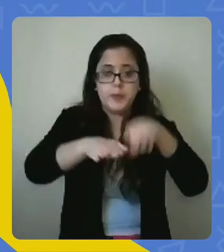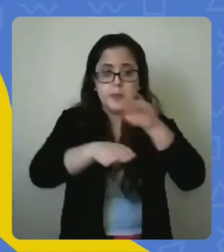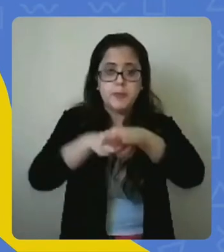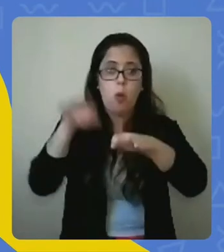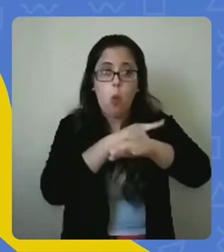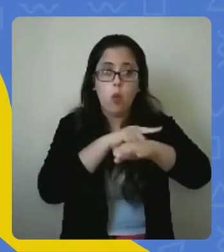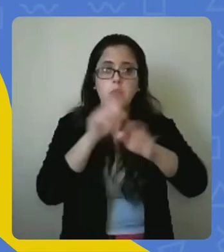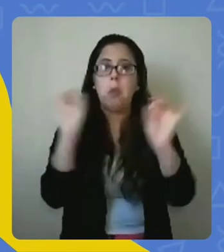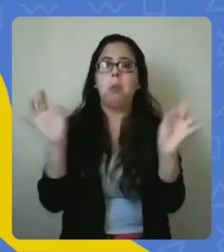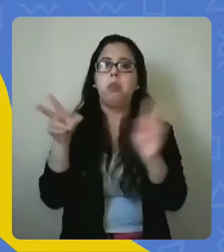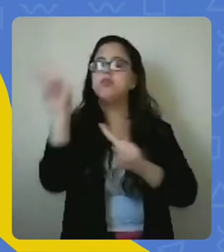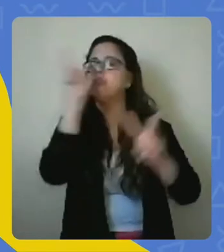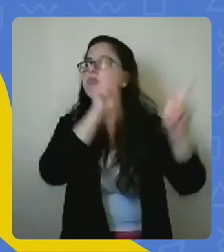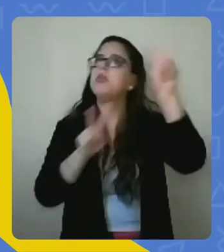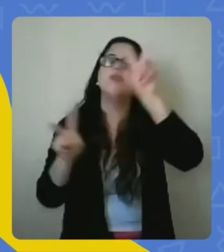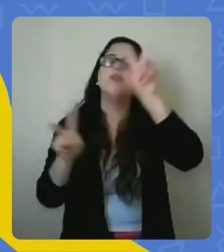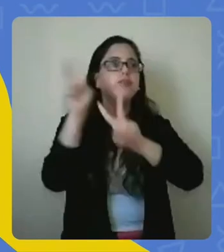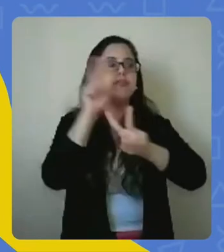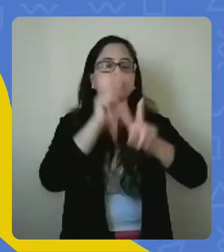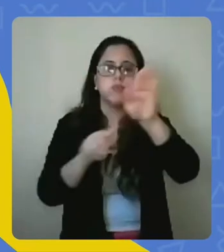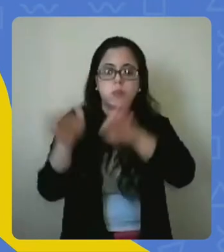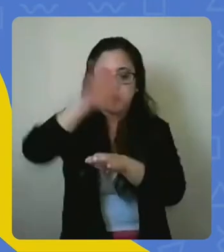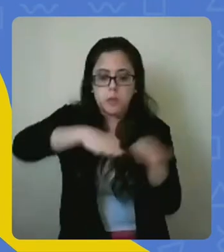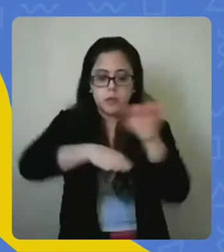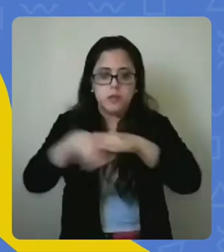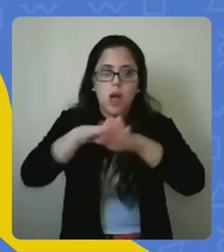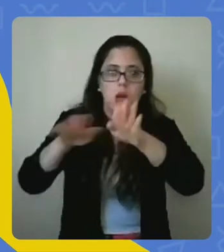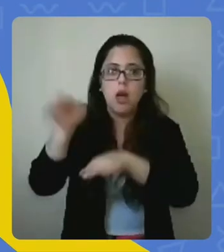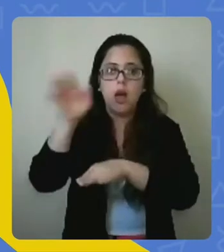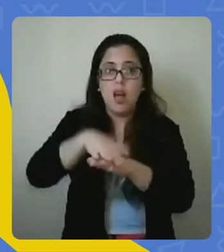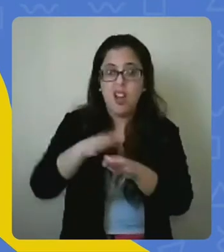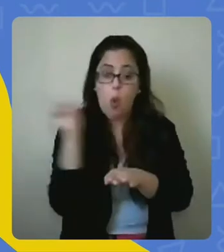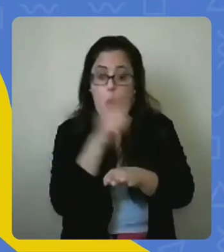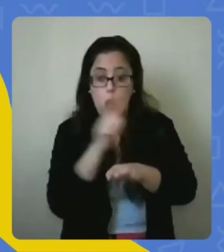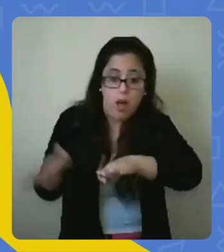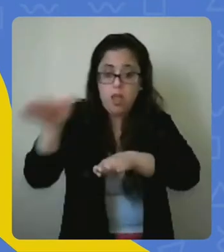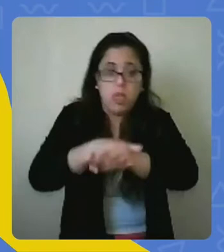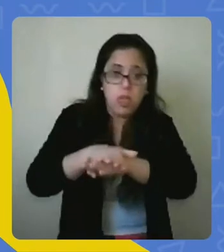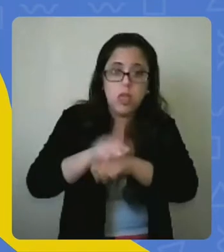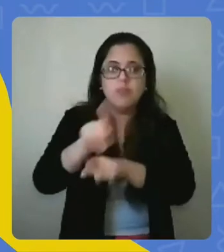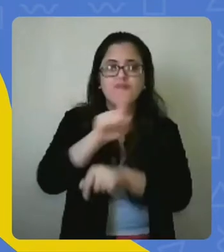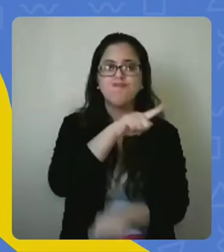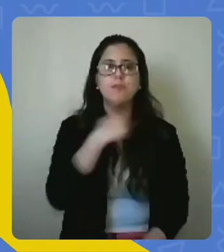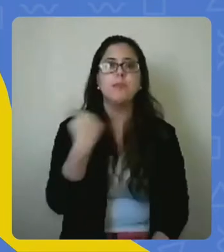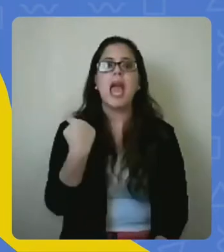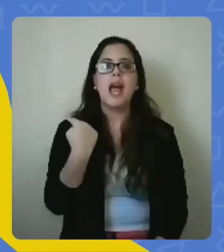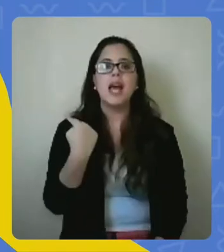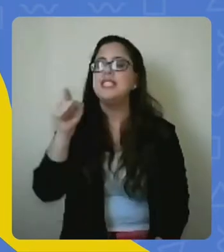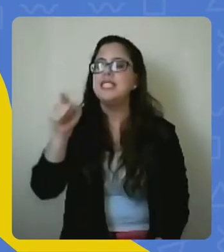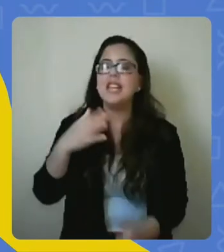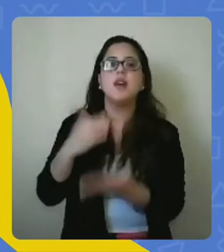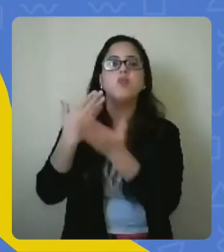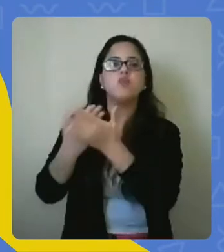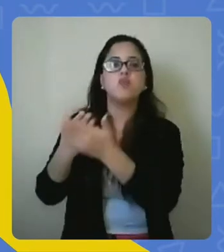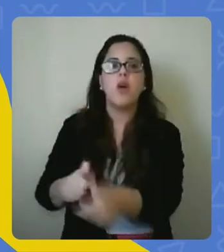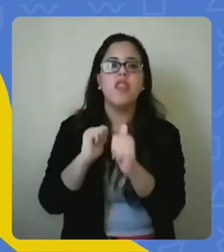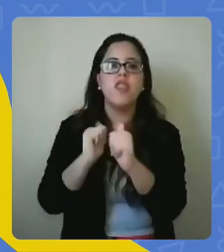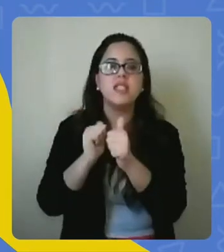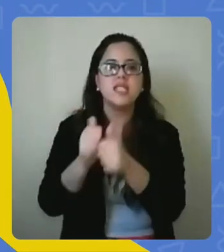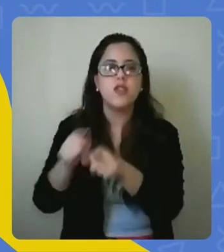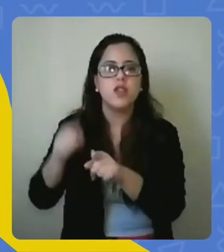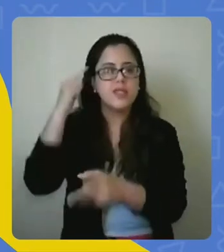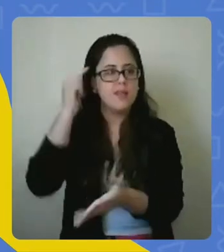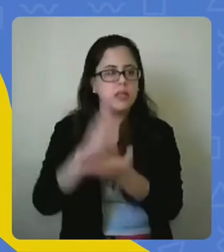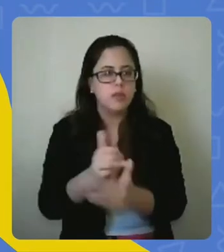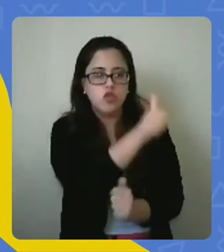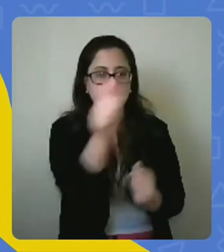distraído, es el que va a perder, y al que se le va a proponer un desafío que se va a decidir entre todo el